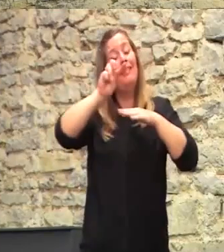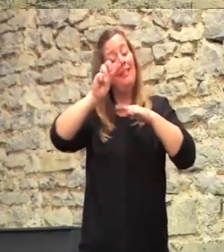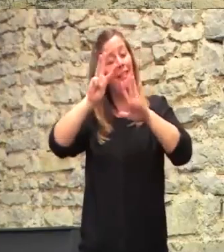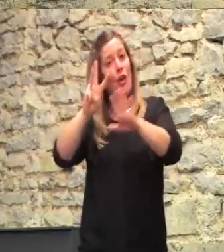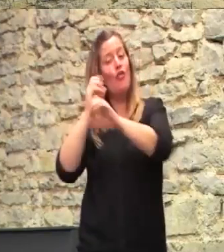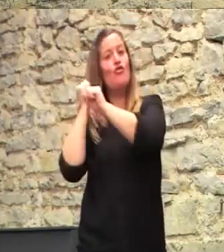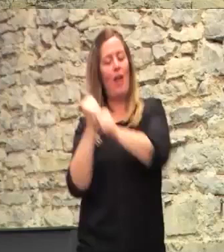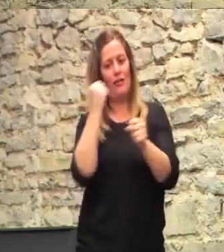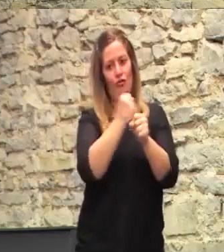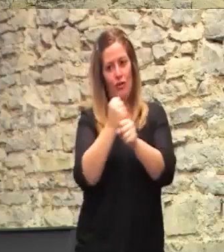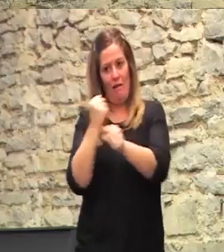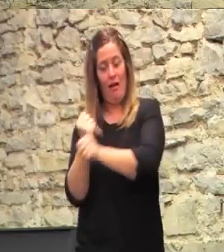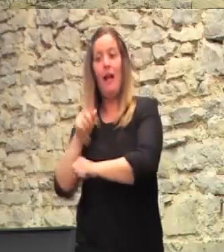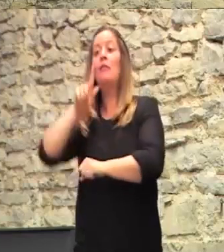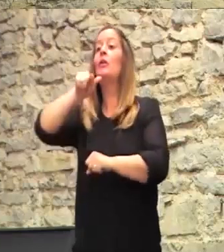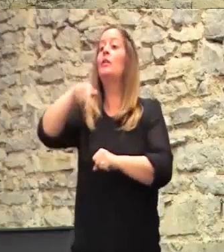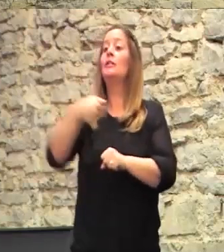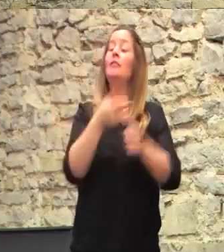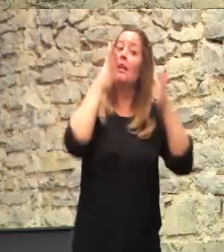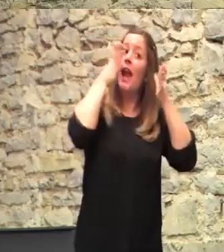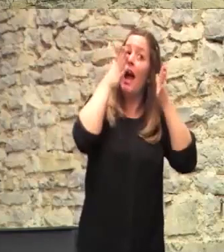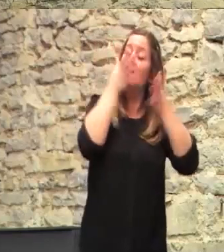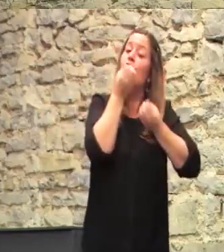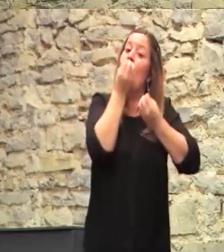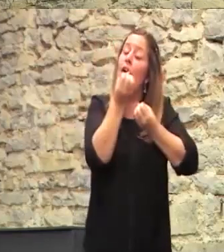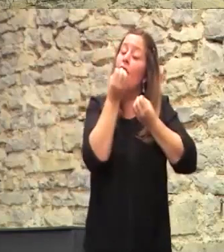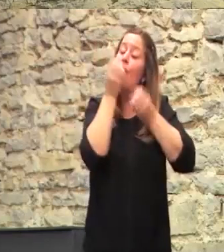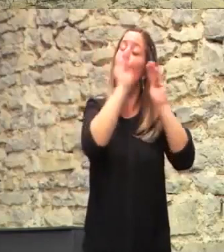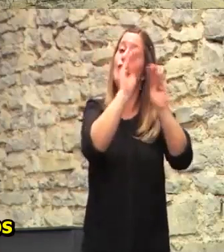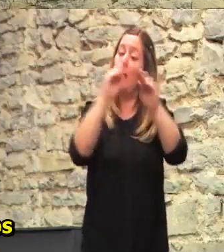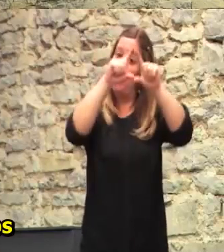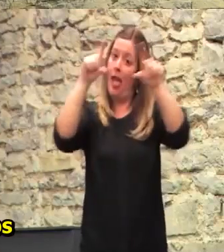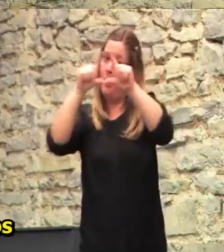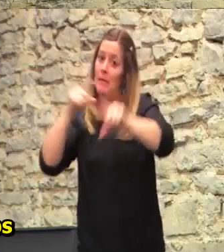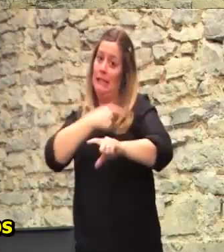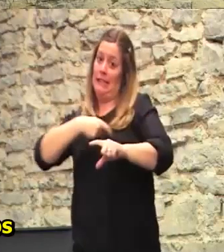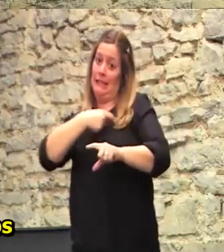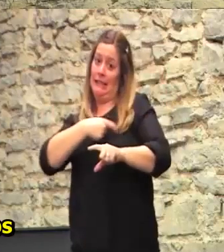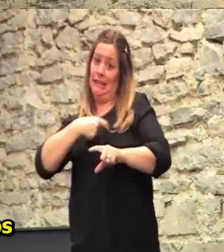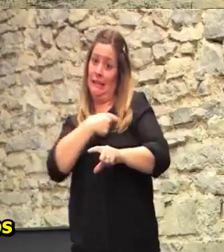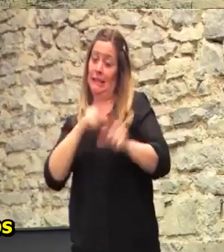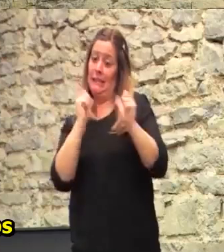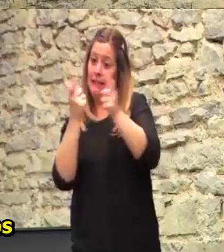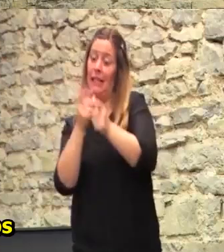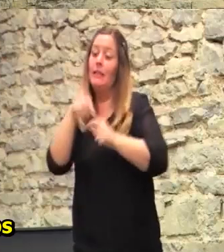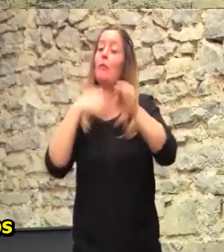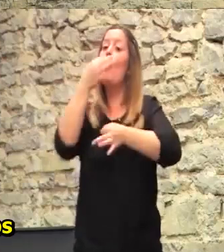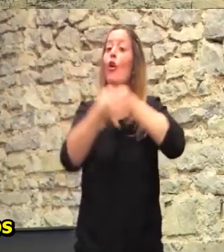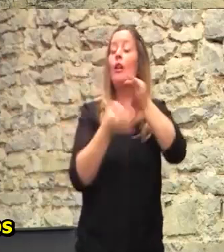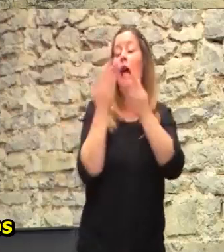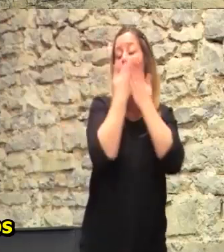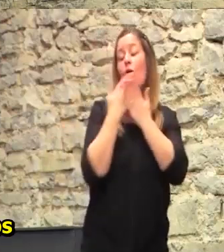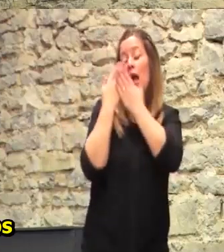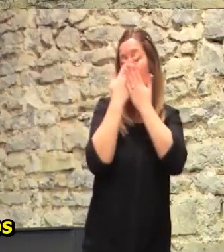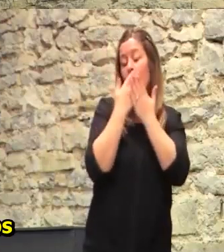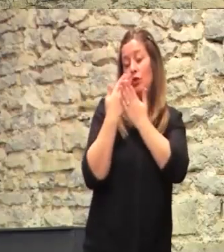centro de estudios de la condición masculina asesora y formadora de empresas y sindicatos investigadora y coordinadora de estudios e informes